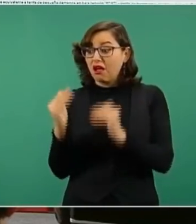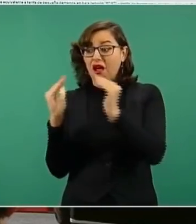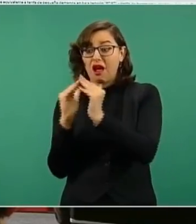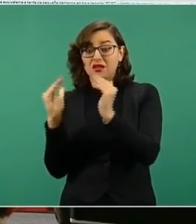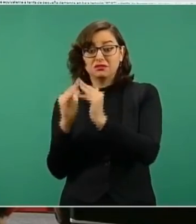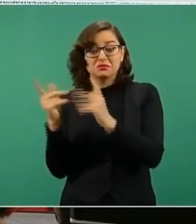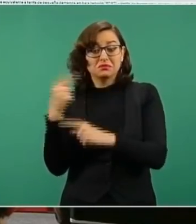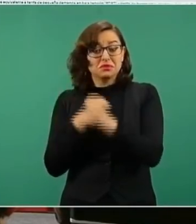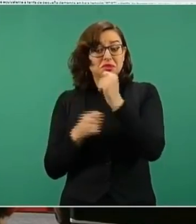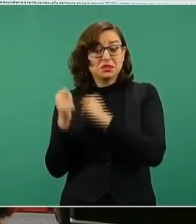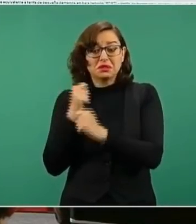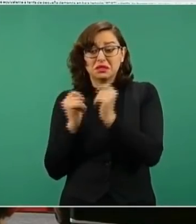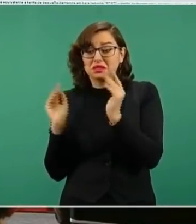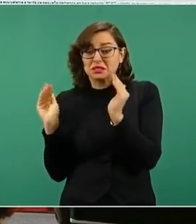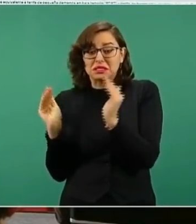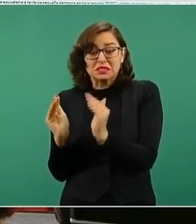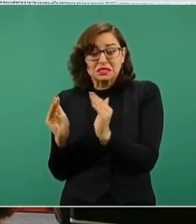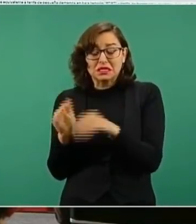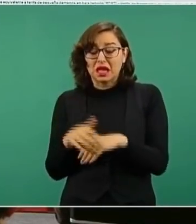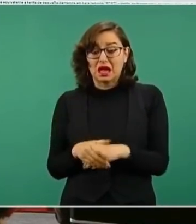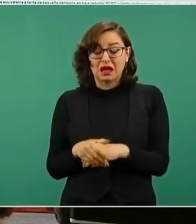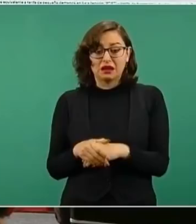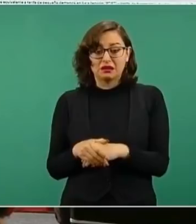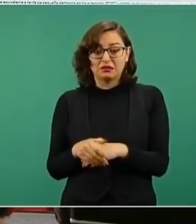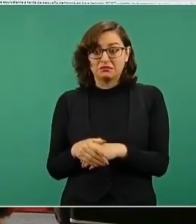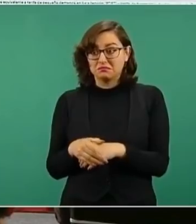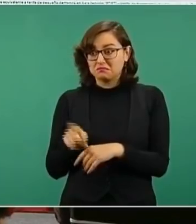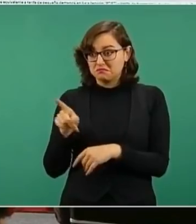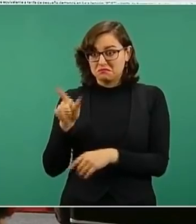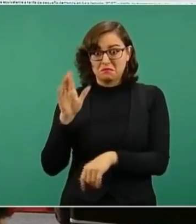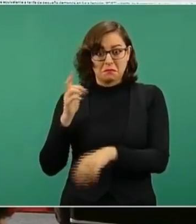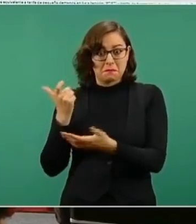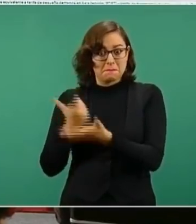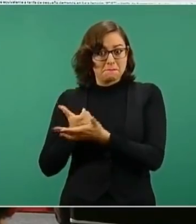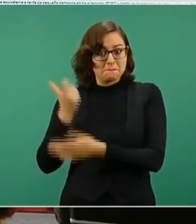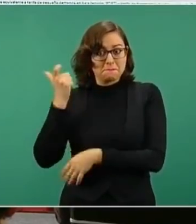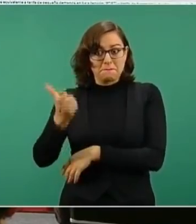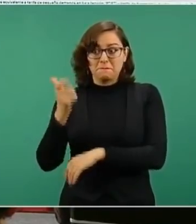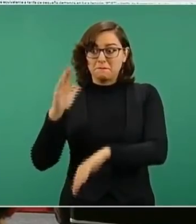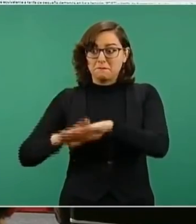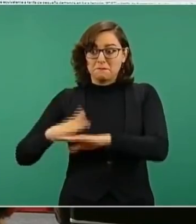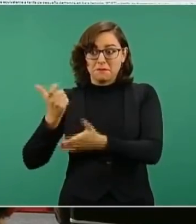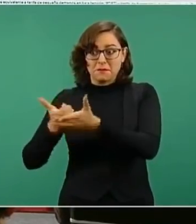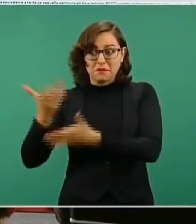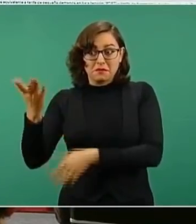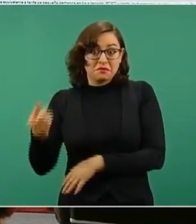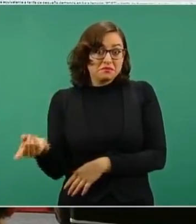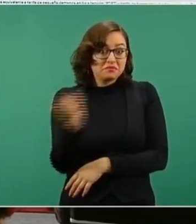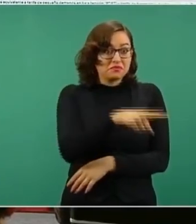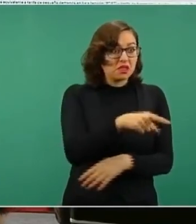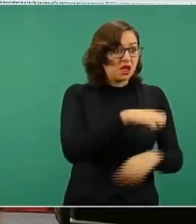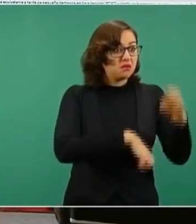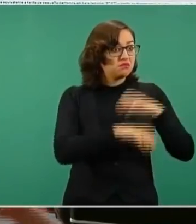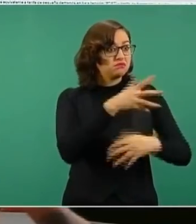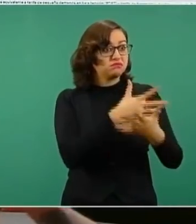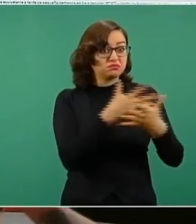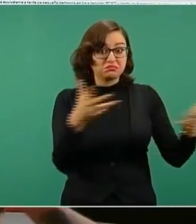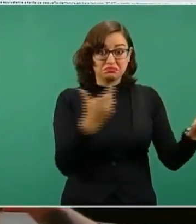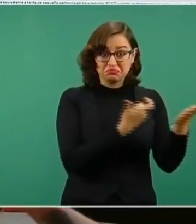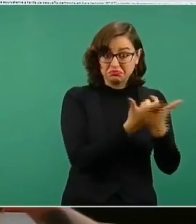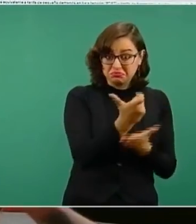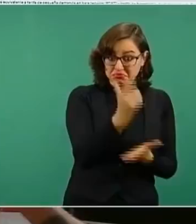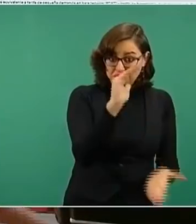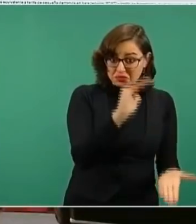conveniencia, un hogar hasta con subsidio, que estas corporaciones. Pues por supuesto que sí. Ahora vamos a